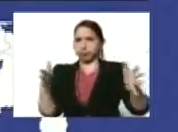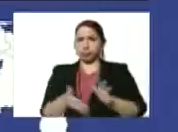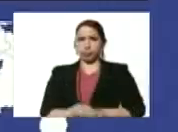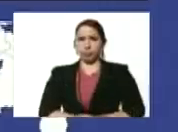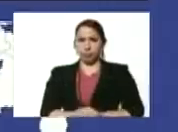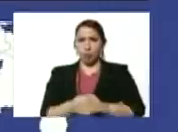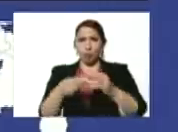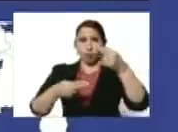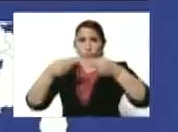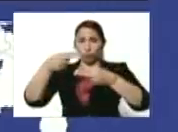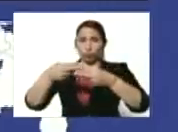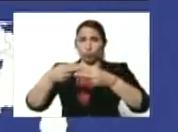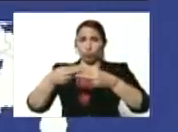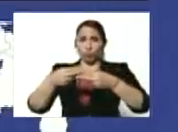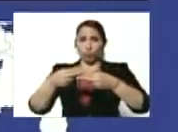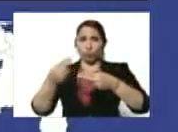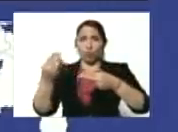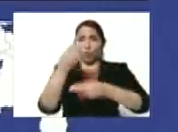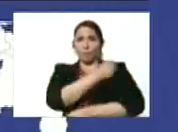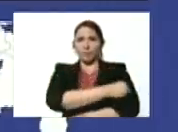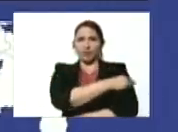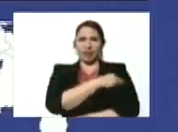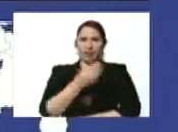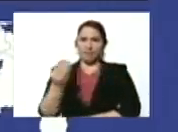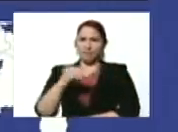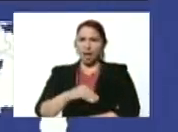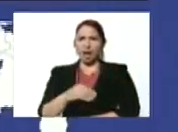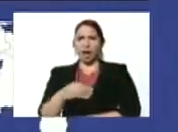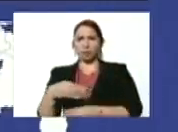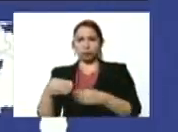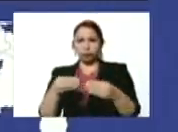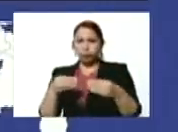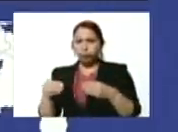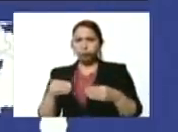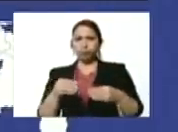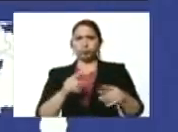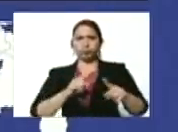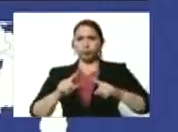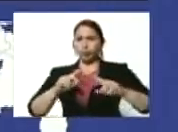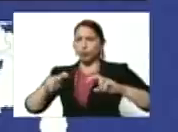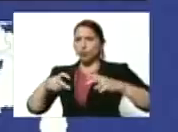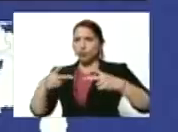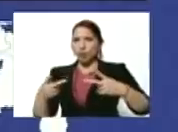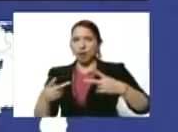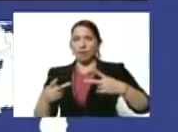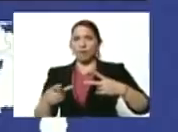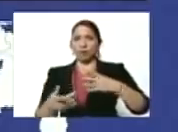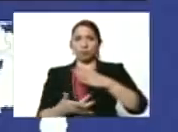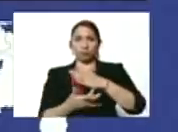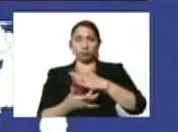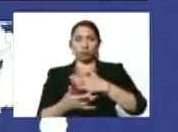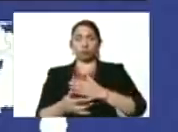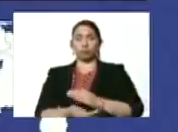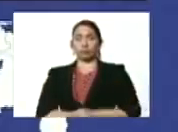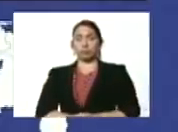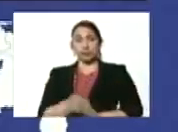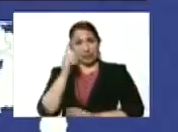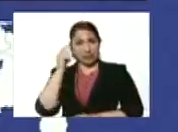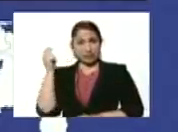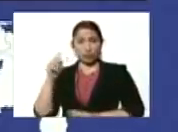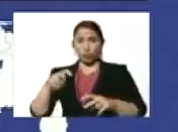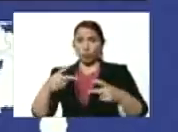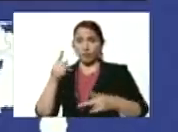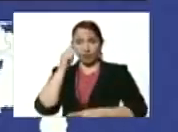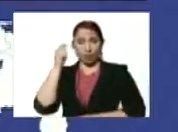construyen hospitales más modulares, más manejables. Es la nueva tesis, la nueva teoría, ¿no?,